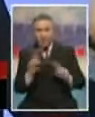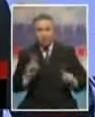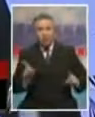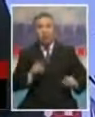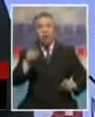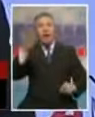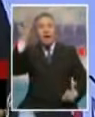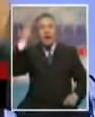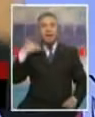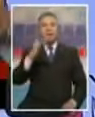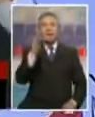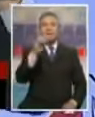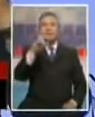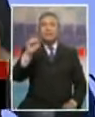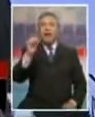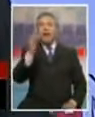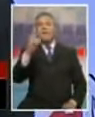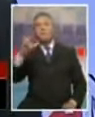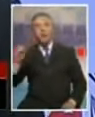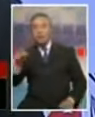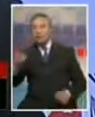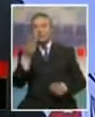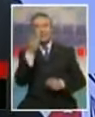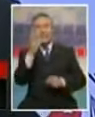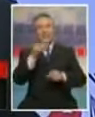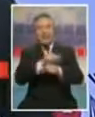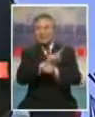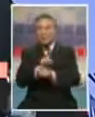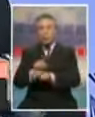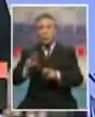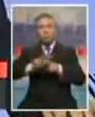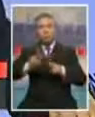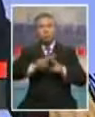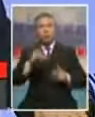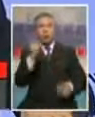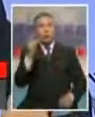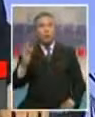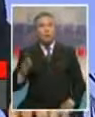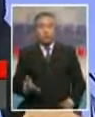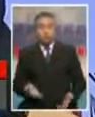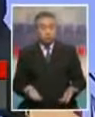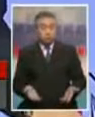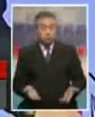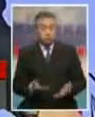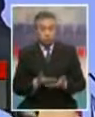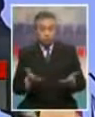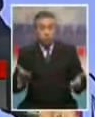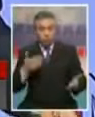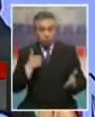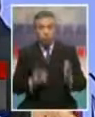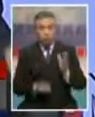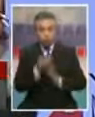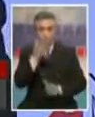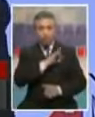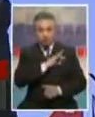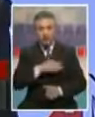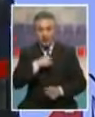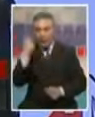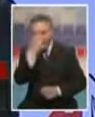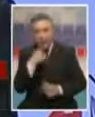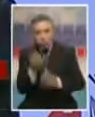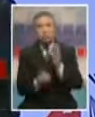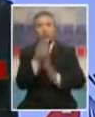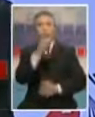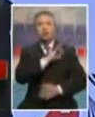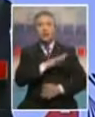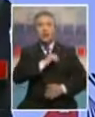llamaba Frafra, que decía que en 30 segundos se arreglaba el UF. No ocurrió. Termino. Yo quiero un nuevo Chile, nuestro nuevo Chile. Y quiero un Chile que